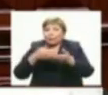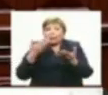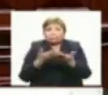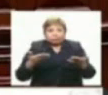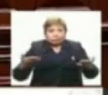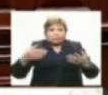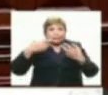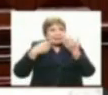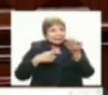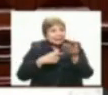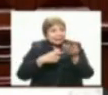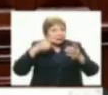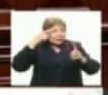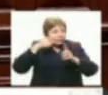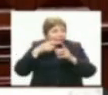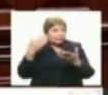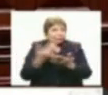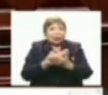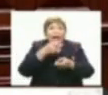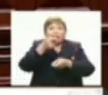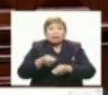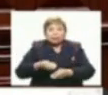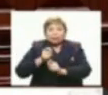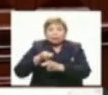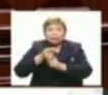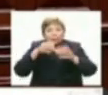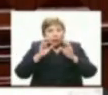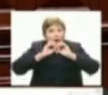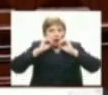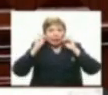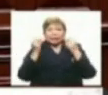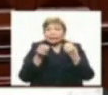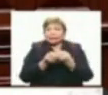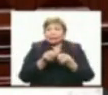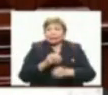equipos y tecnología de punta a los agricultores organizados.